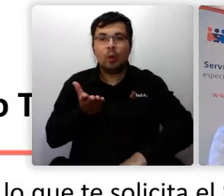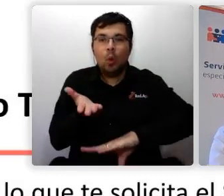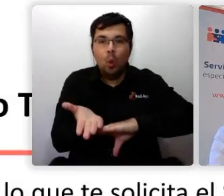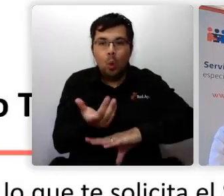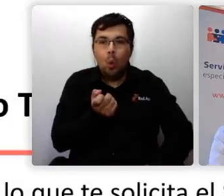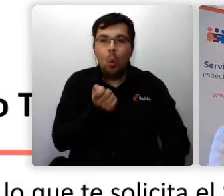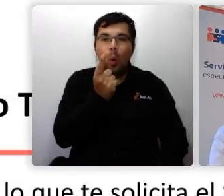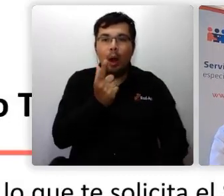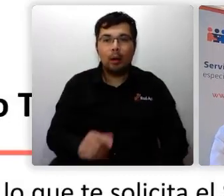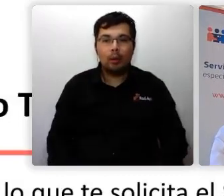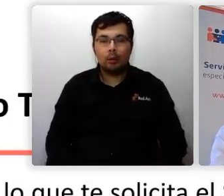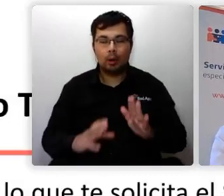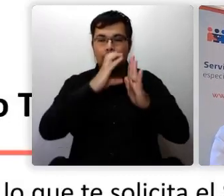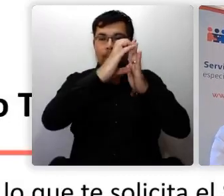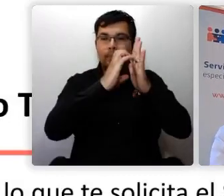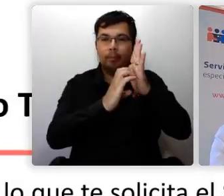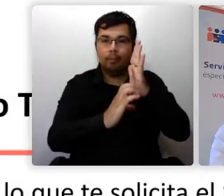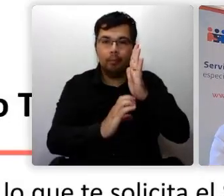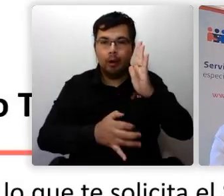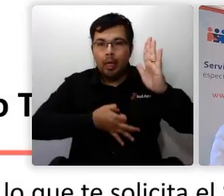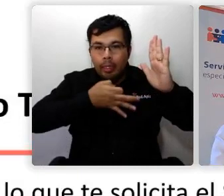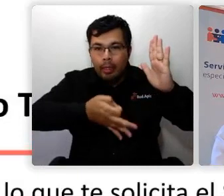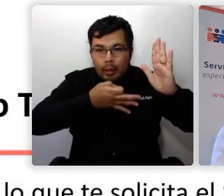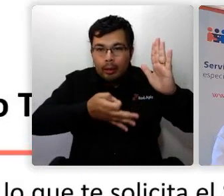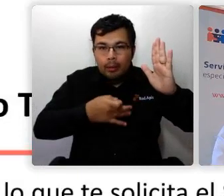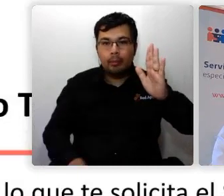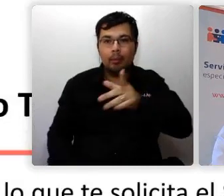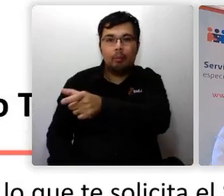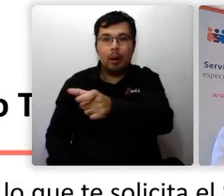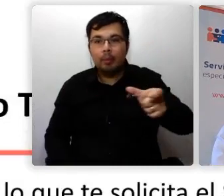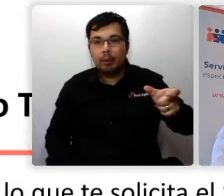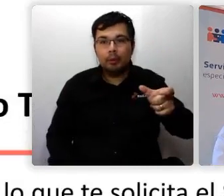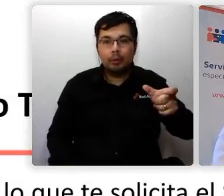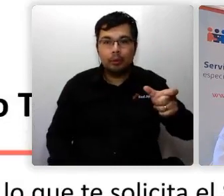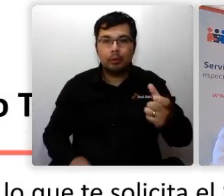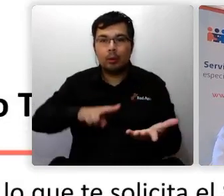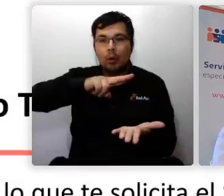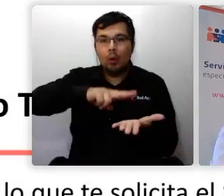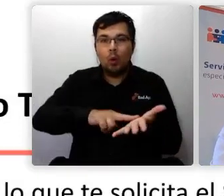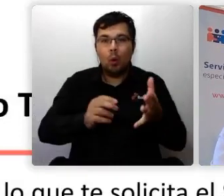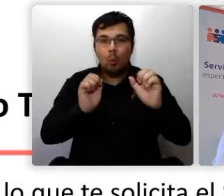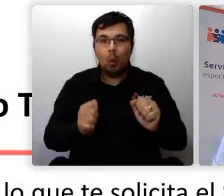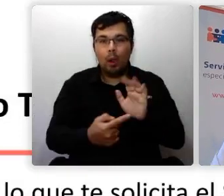colocar, qué cosas tiene que decir para que el contribuyente la pueda presentar sin ningún problema y